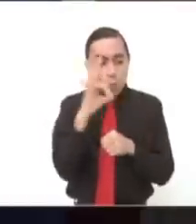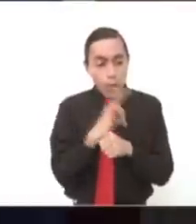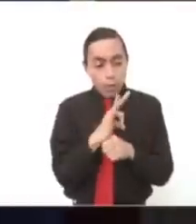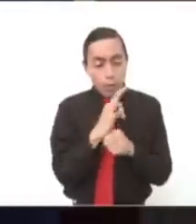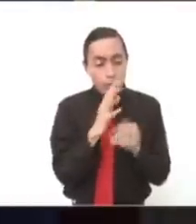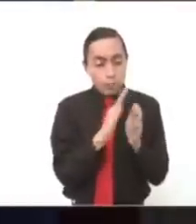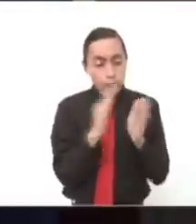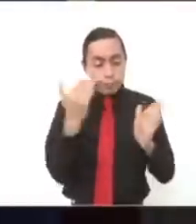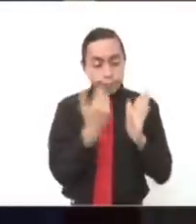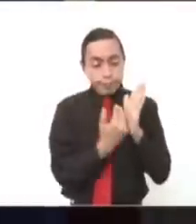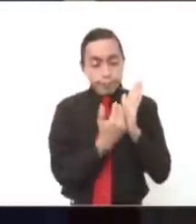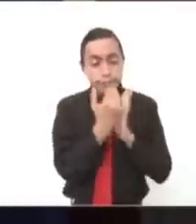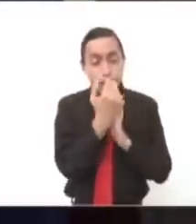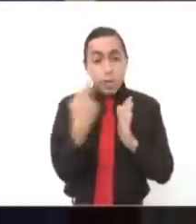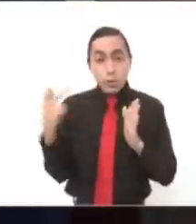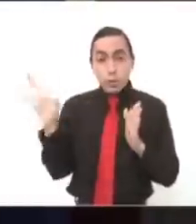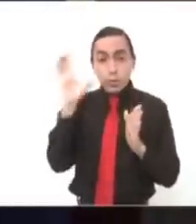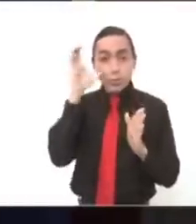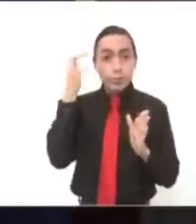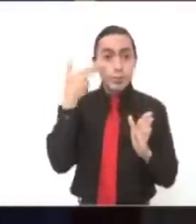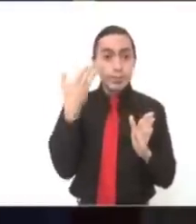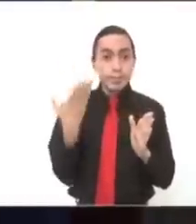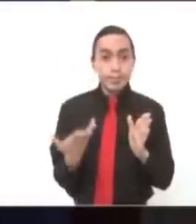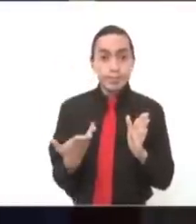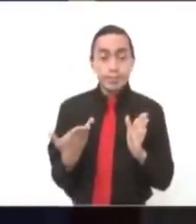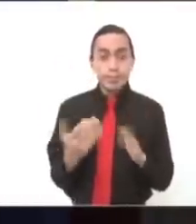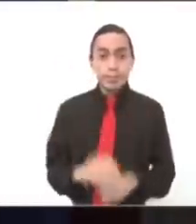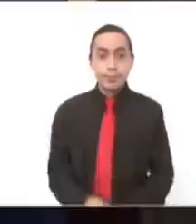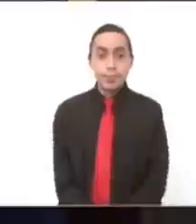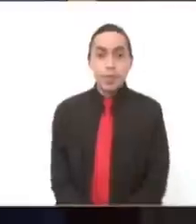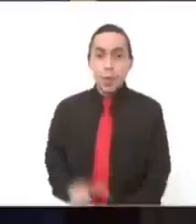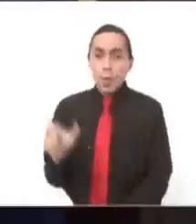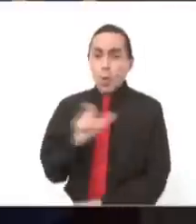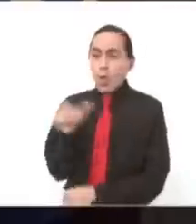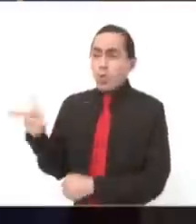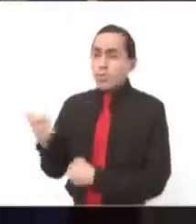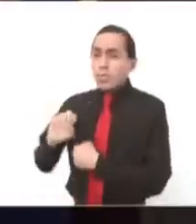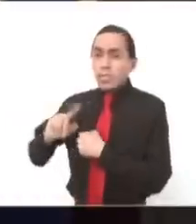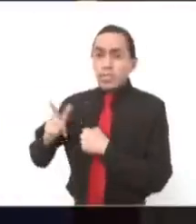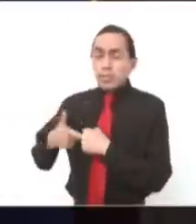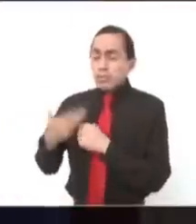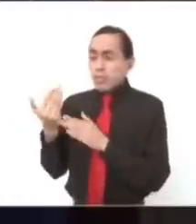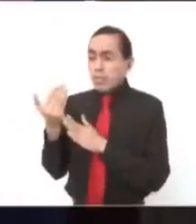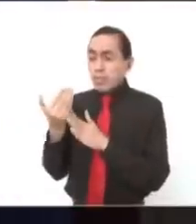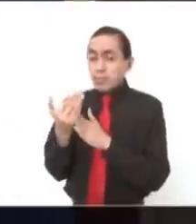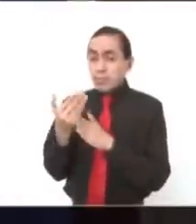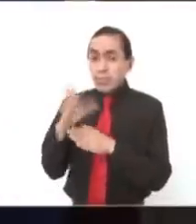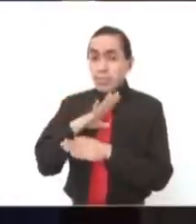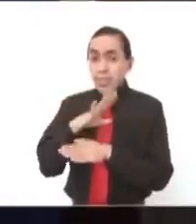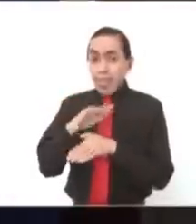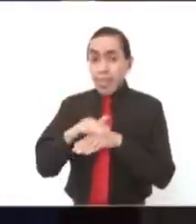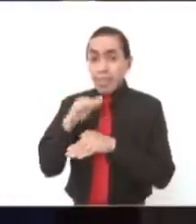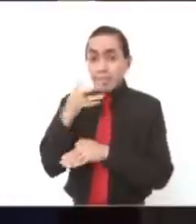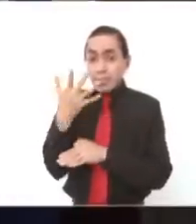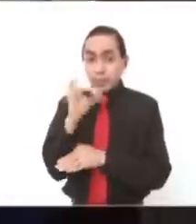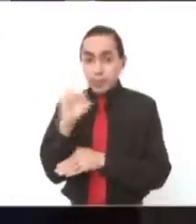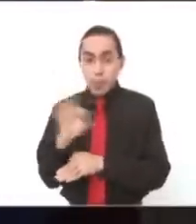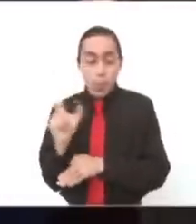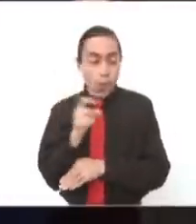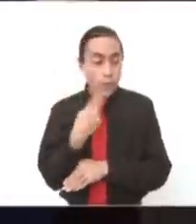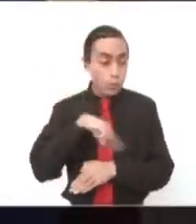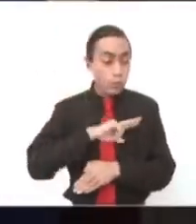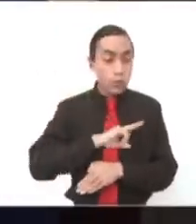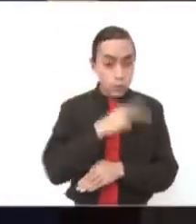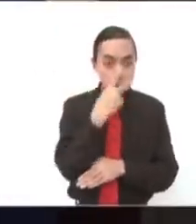Producto Interno Bruto en China, y cuando le va mal, crece 5%. Bueno, a nosotros cuando nos va muy bien,